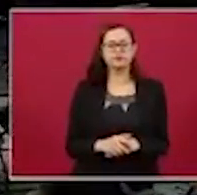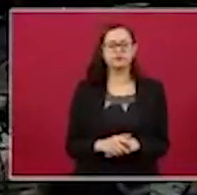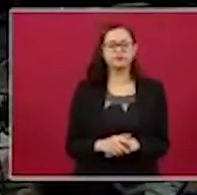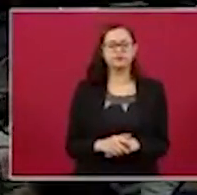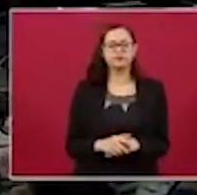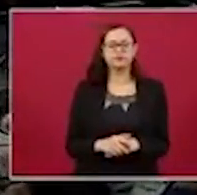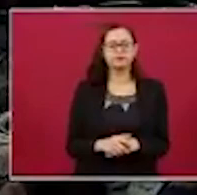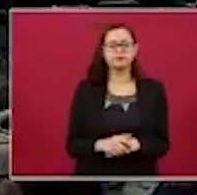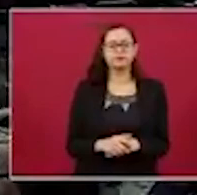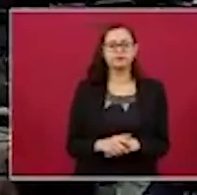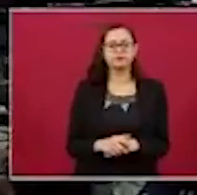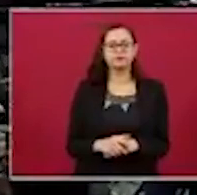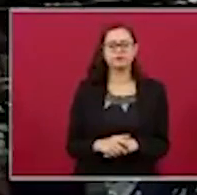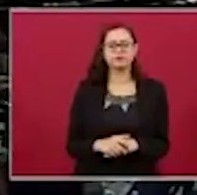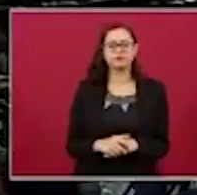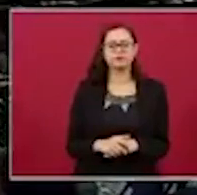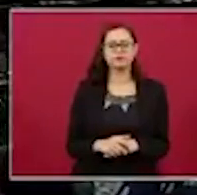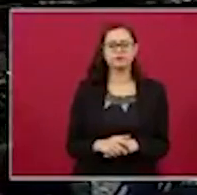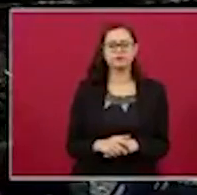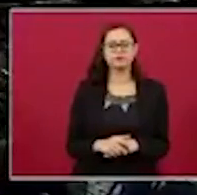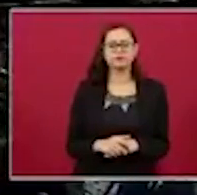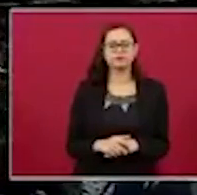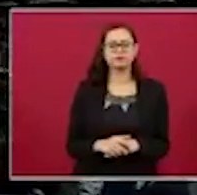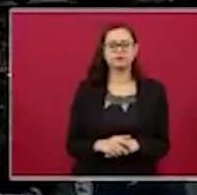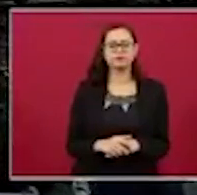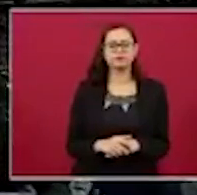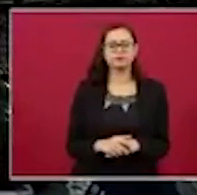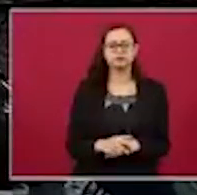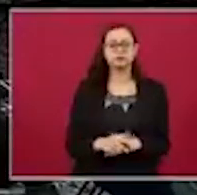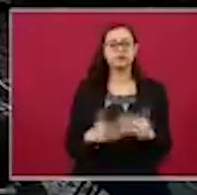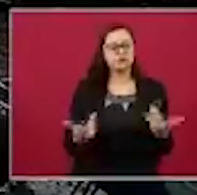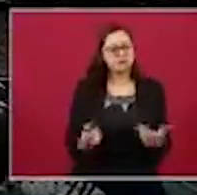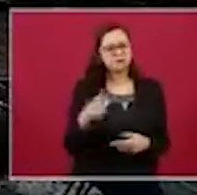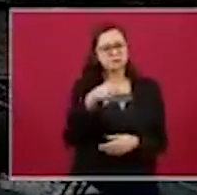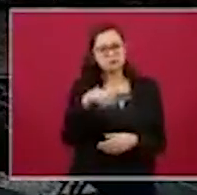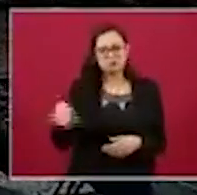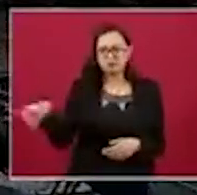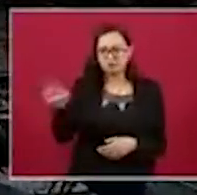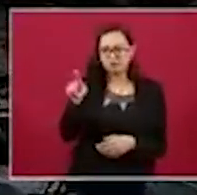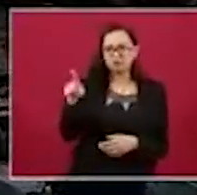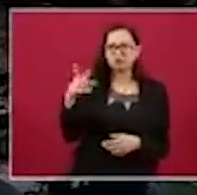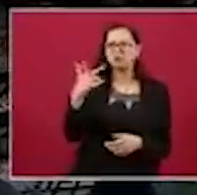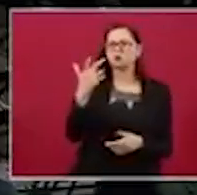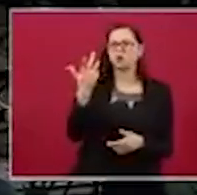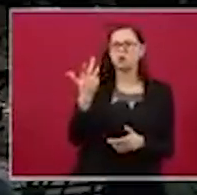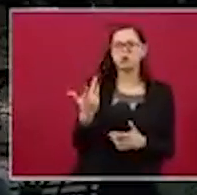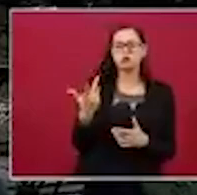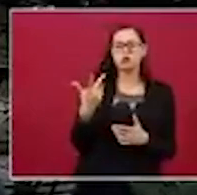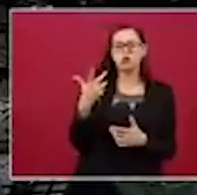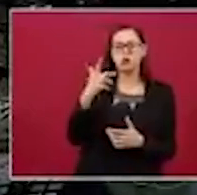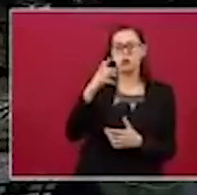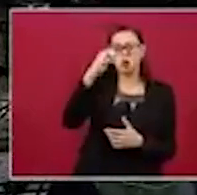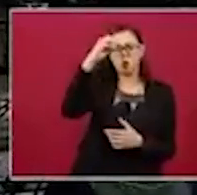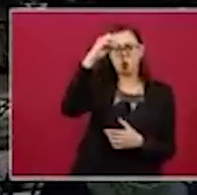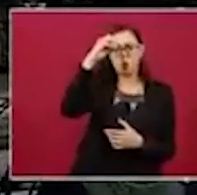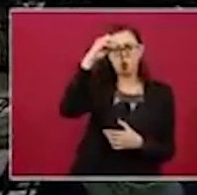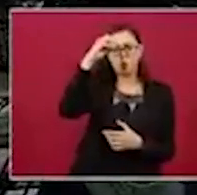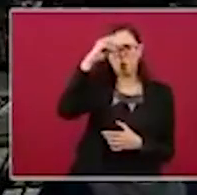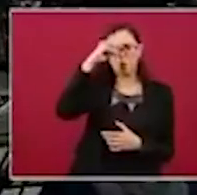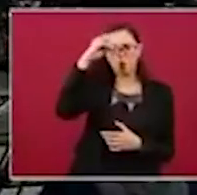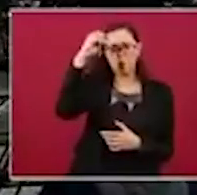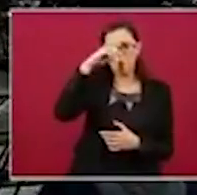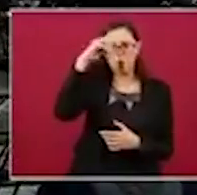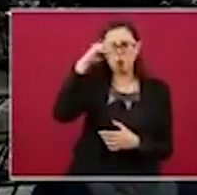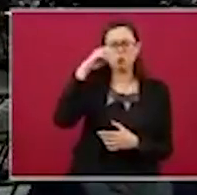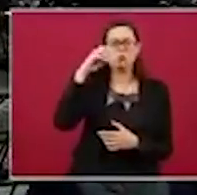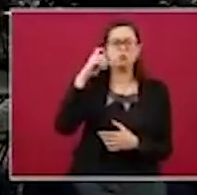brasil la representante de la política interna del país reconoció a las mujeres que participaron y enfatizó que fue un trabajo transparente e impac